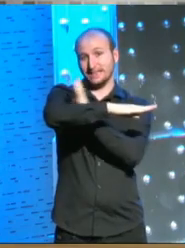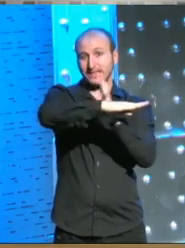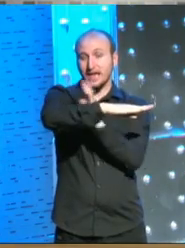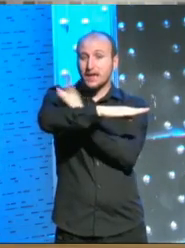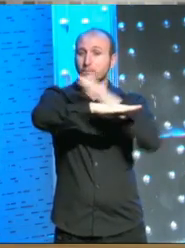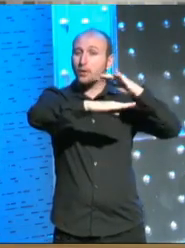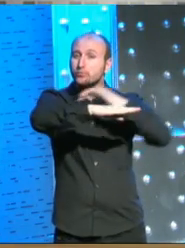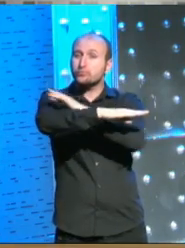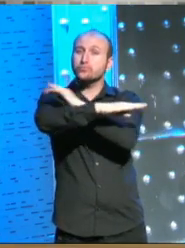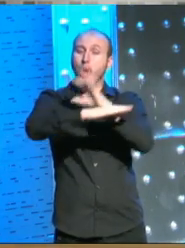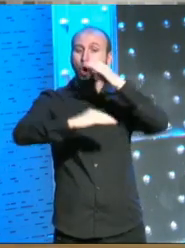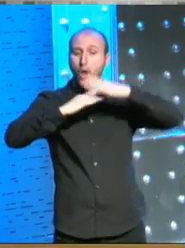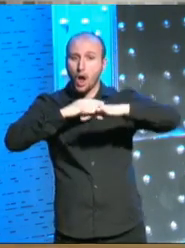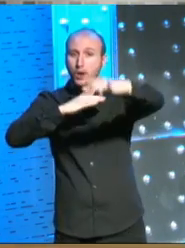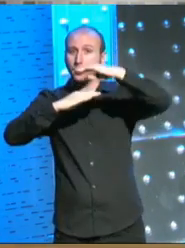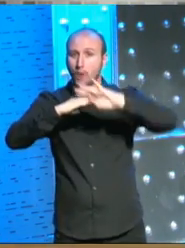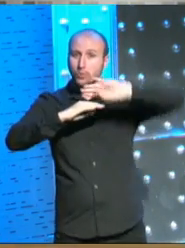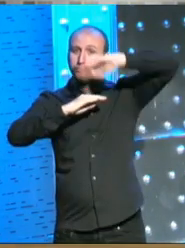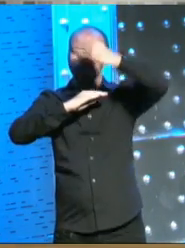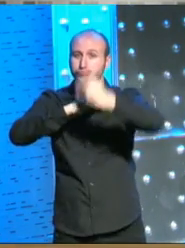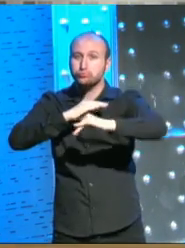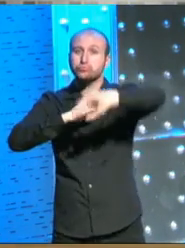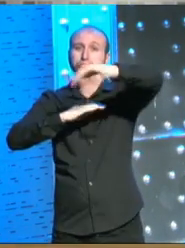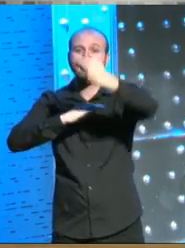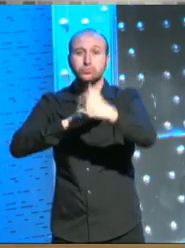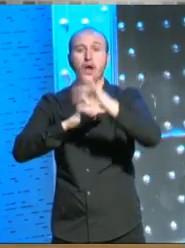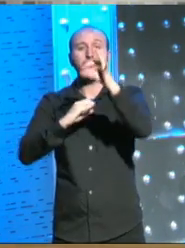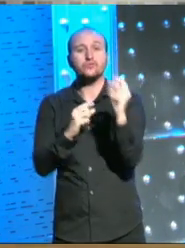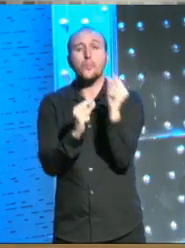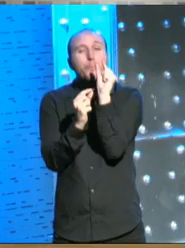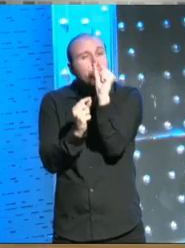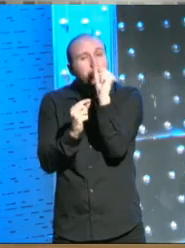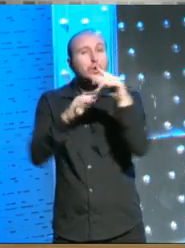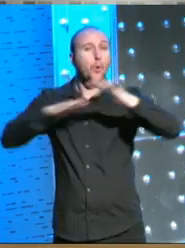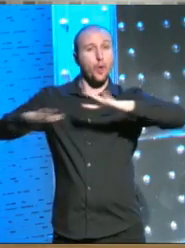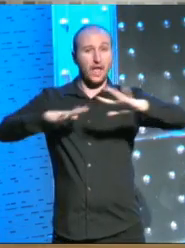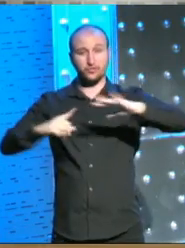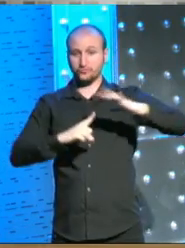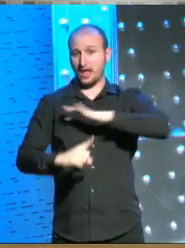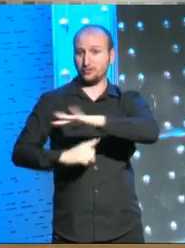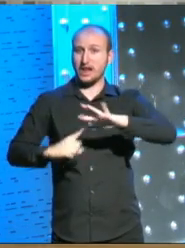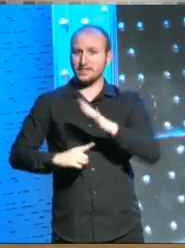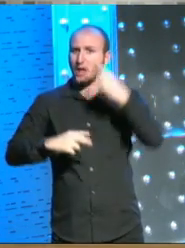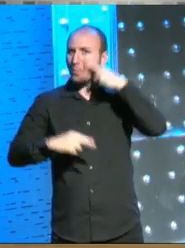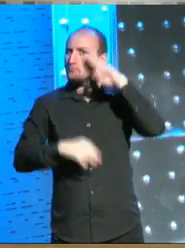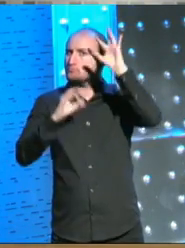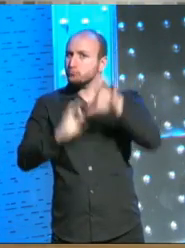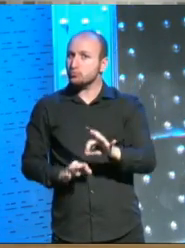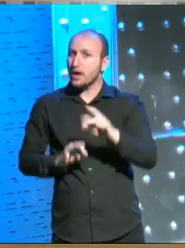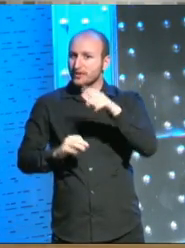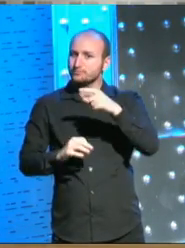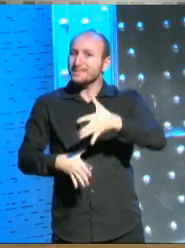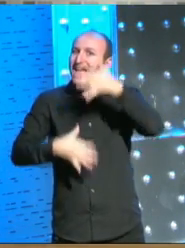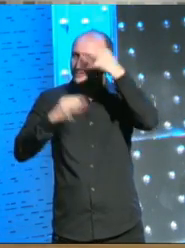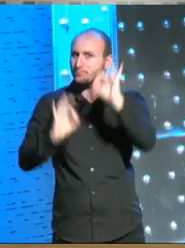olas del mar, esos micromovimientos de la naturaleza que autentifican que eso es